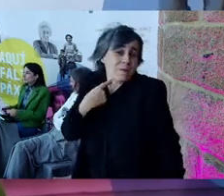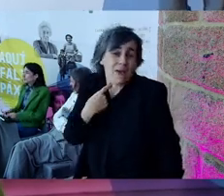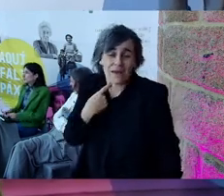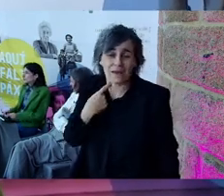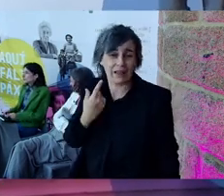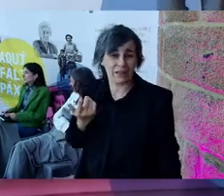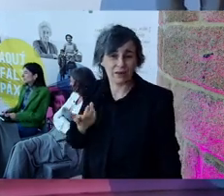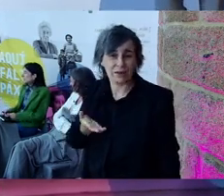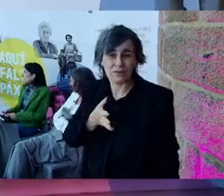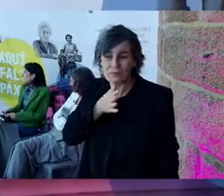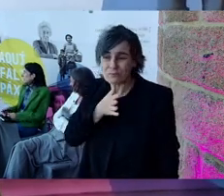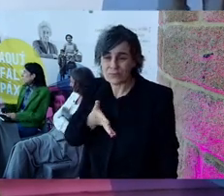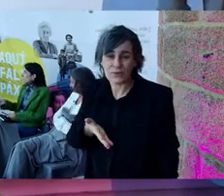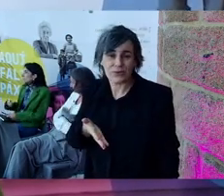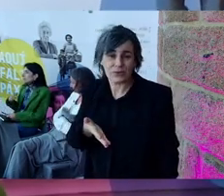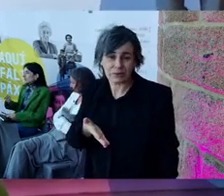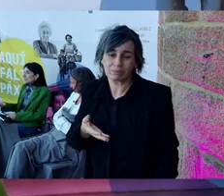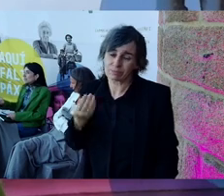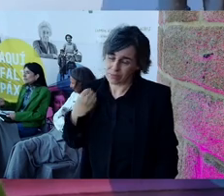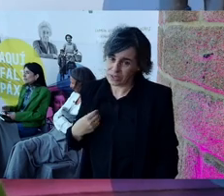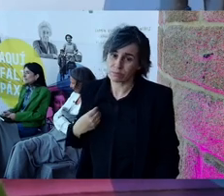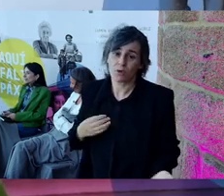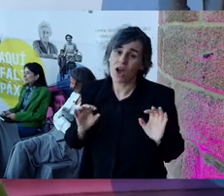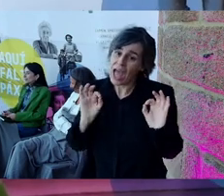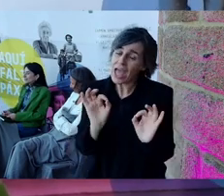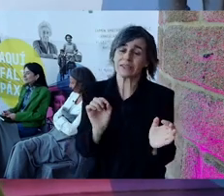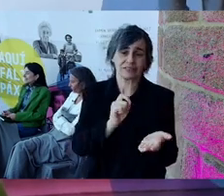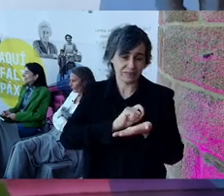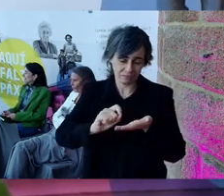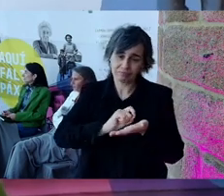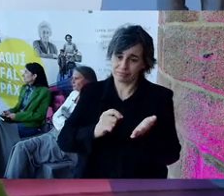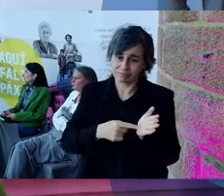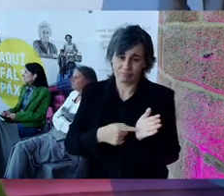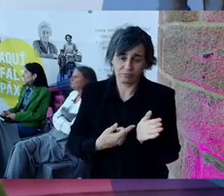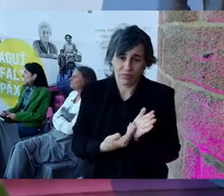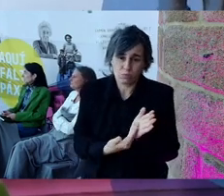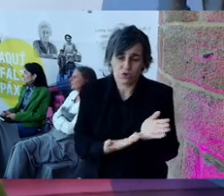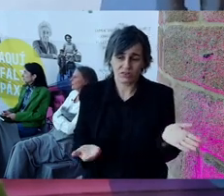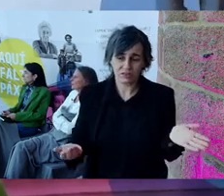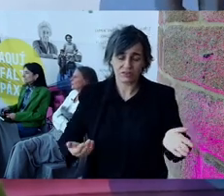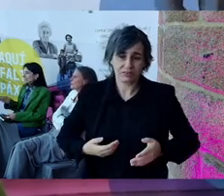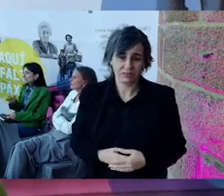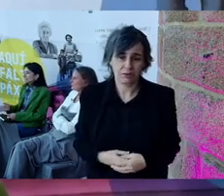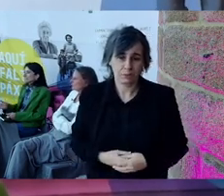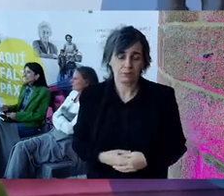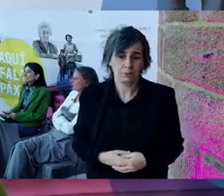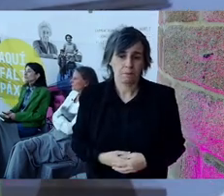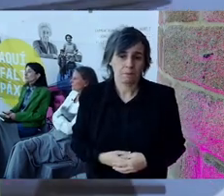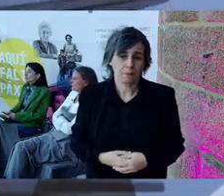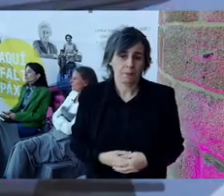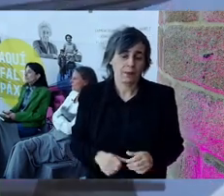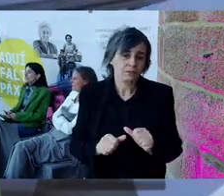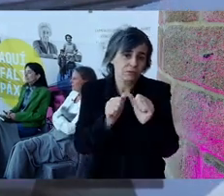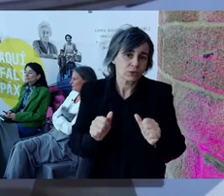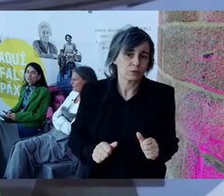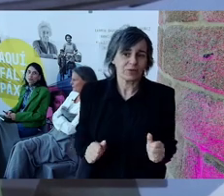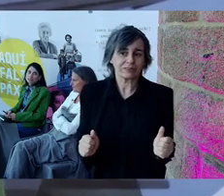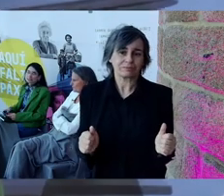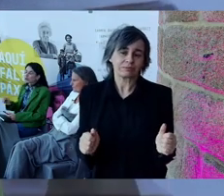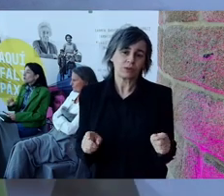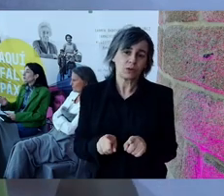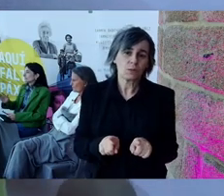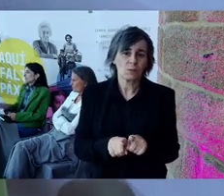ejercicio del poder, que es al final también lo que muestra la pluma de Giraldo en la historia compostelana, ¿no?